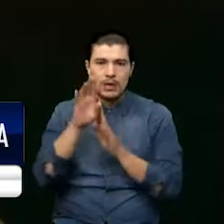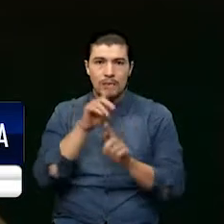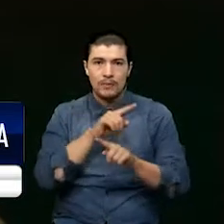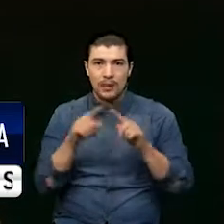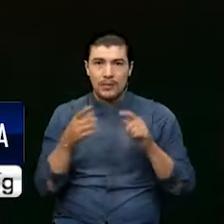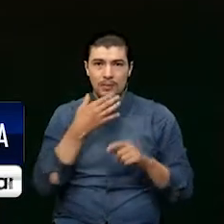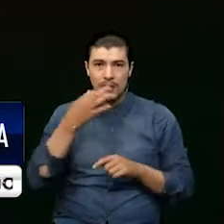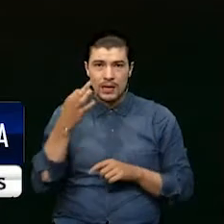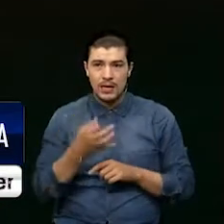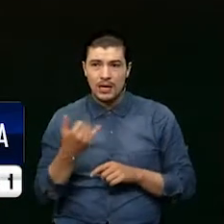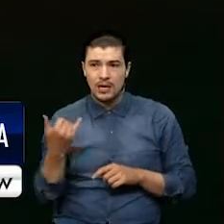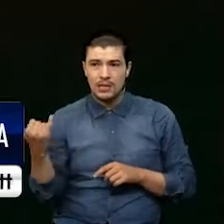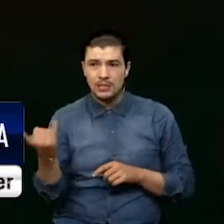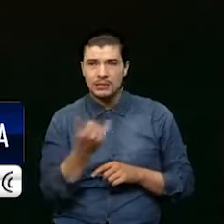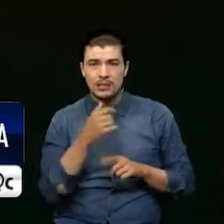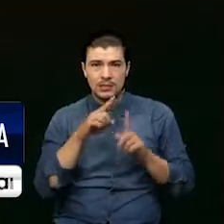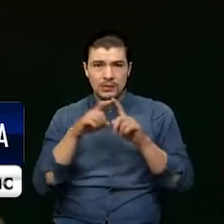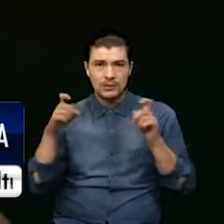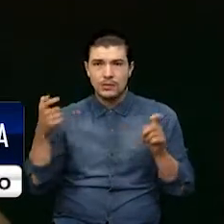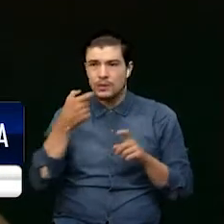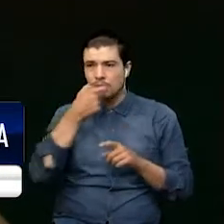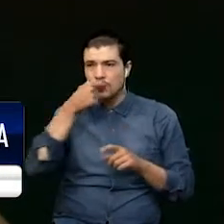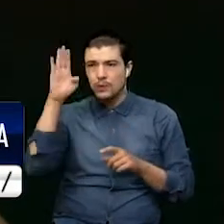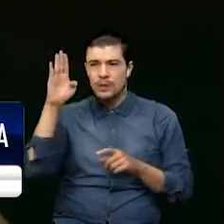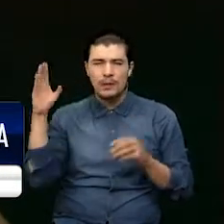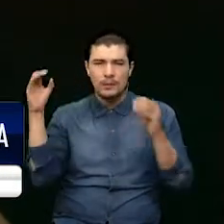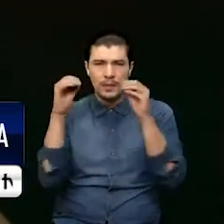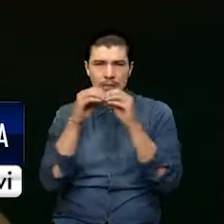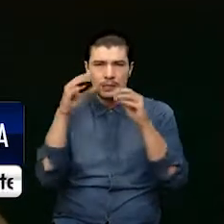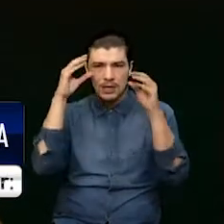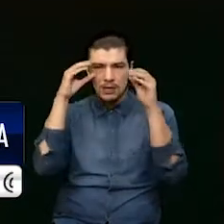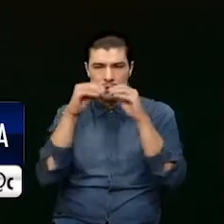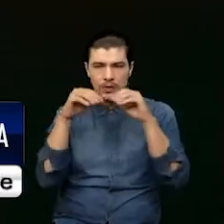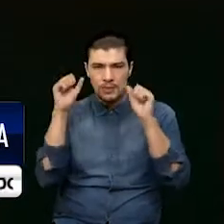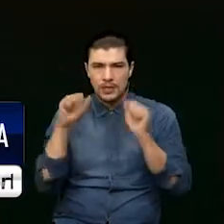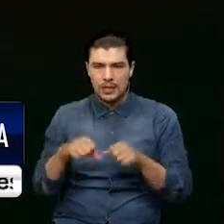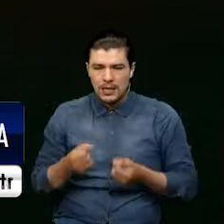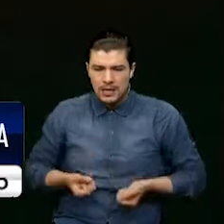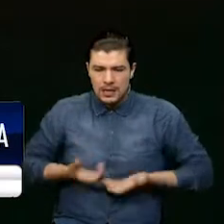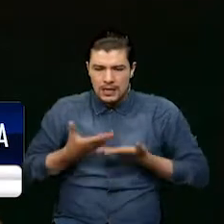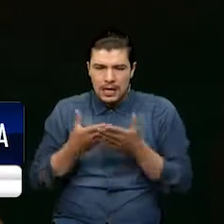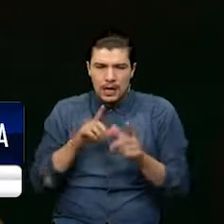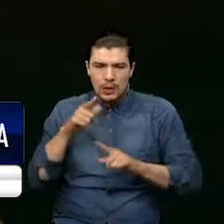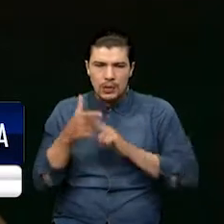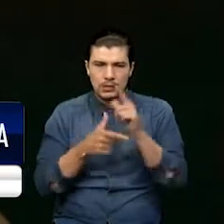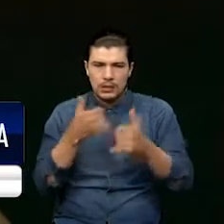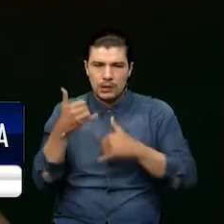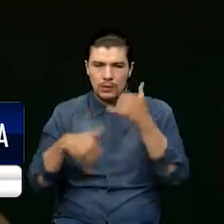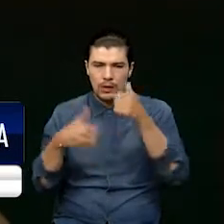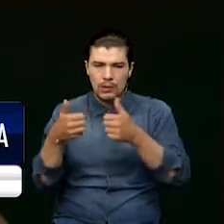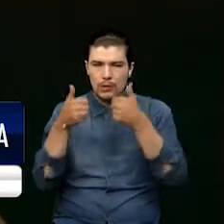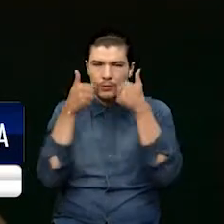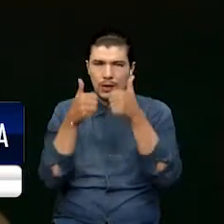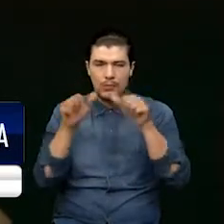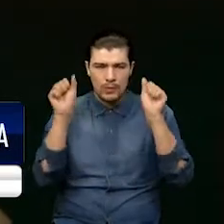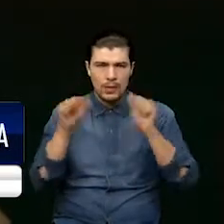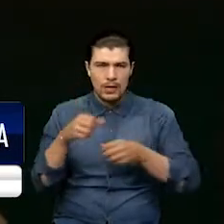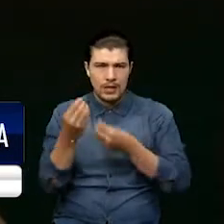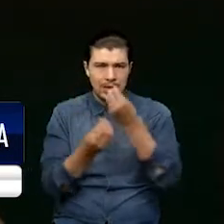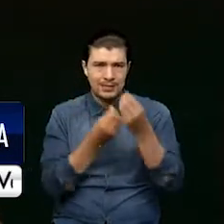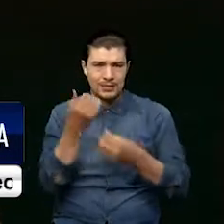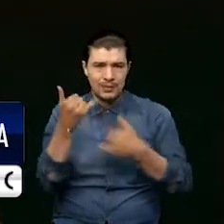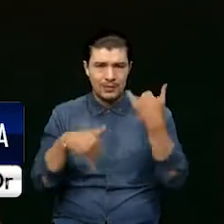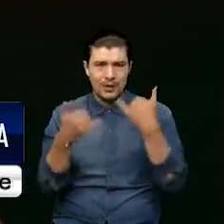que los árbitros tendrían que ponerse más de acuerdo y demás para sacar estas cosas adelante y poder hacer un fútbol algo más